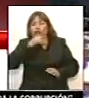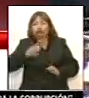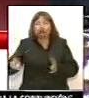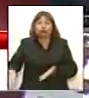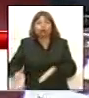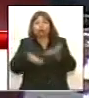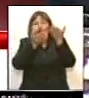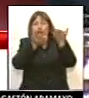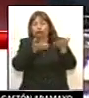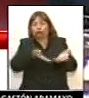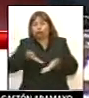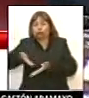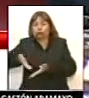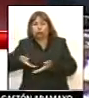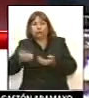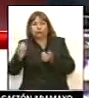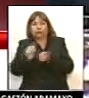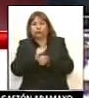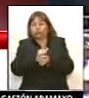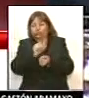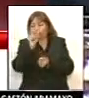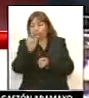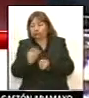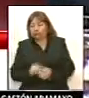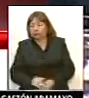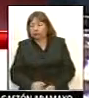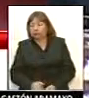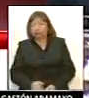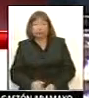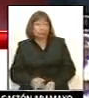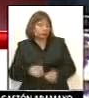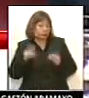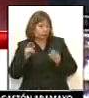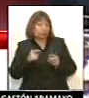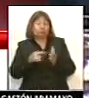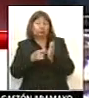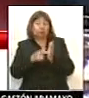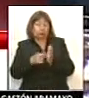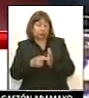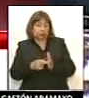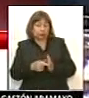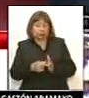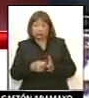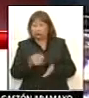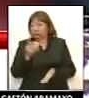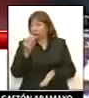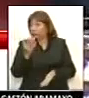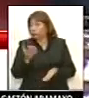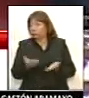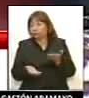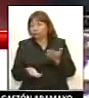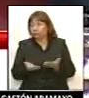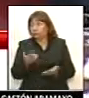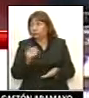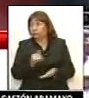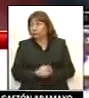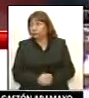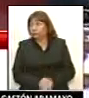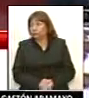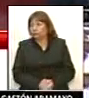toda esa facilidad y destruyan a personas. Eso es lo que nos obliga a nosotros, si es que alguna obligación nos ponemos, es a